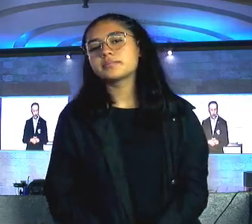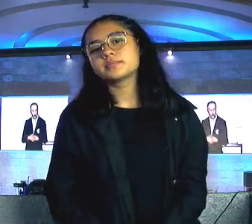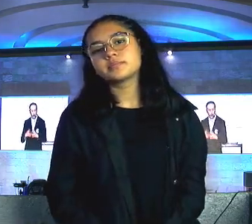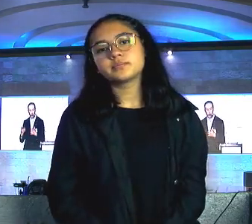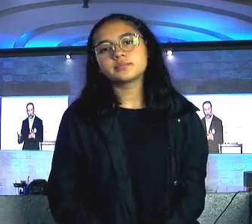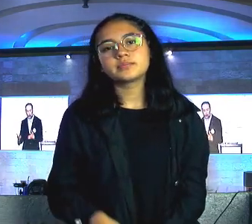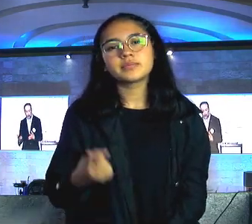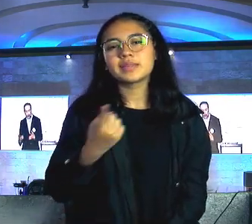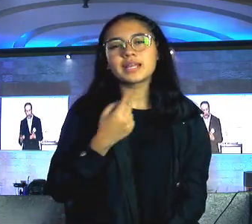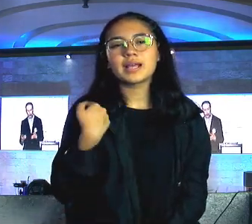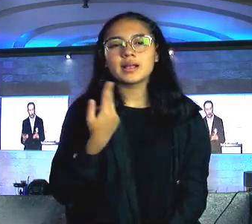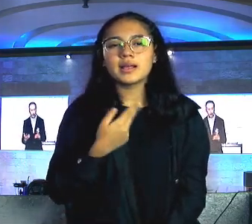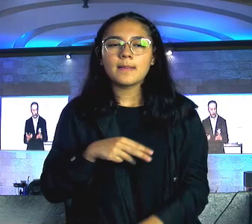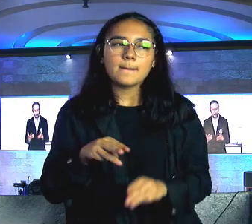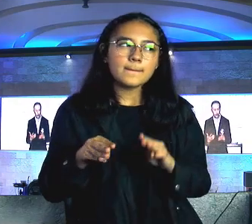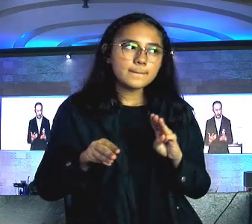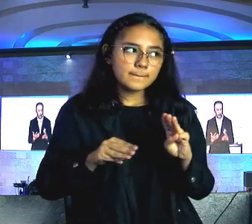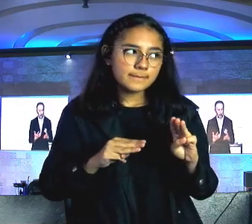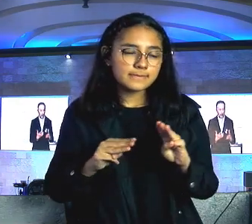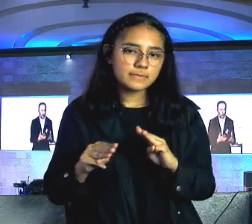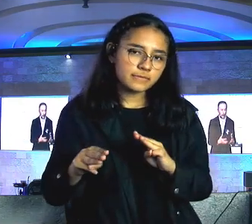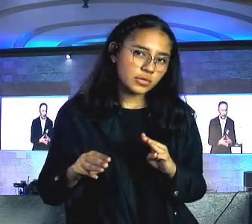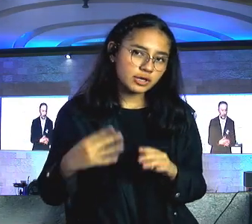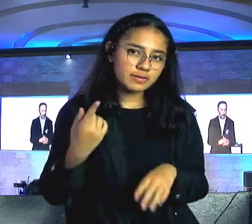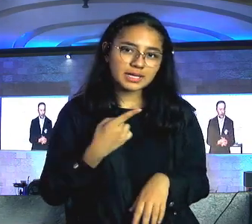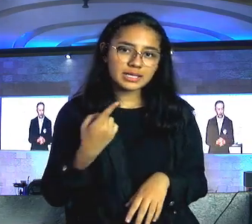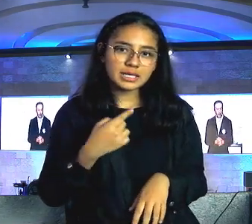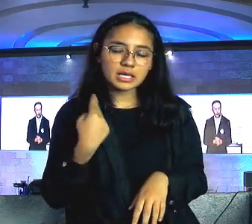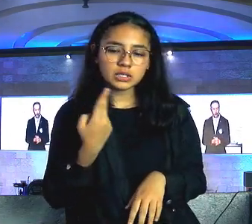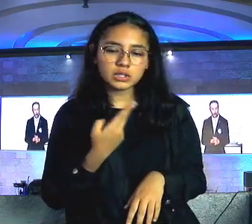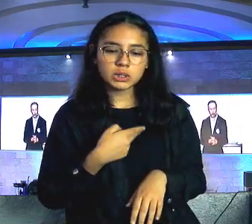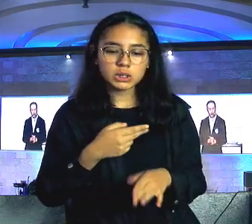¿Qué nos mueve? ¿Qué nos inclina?